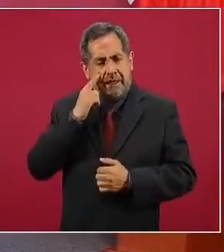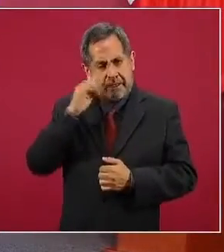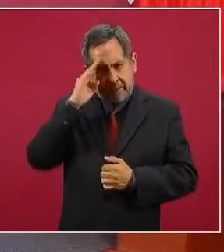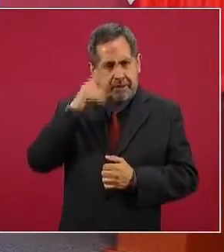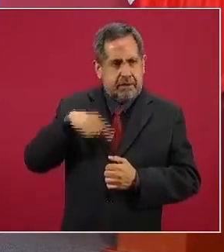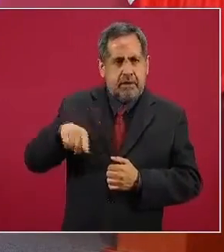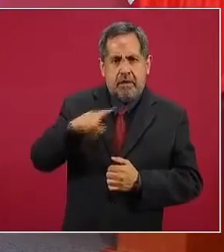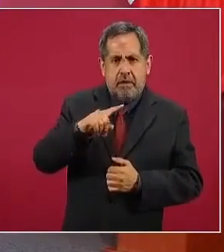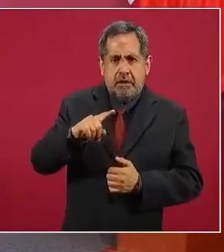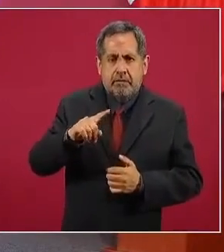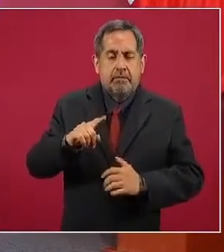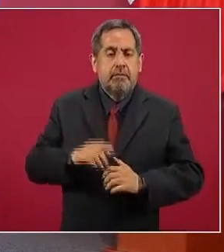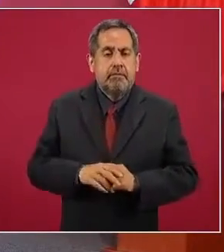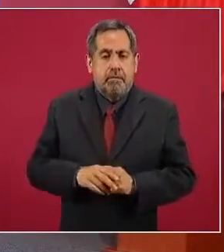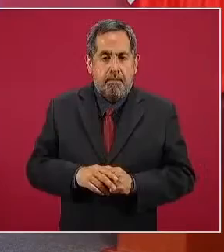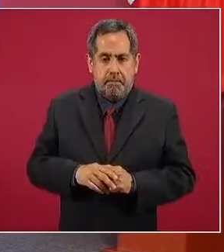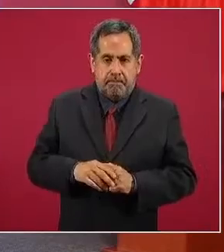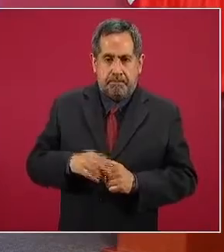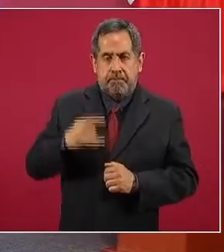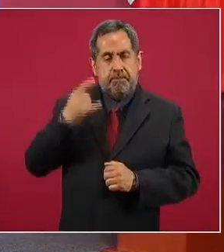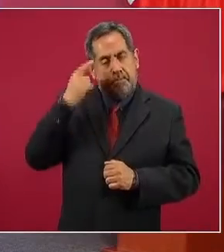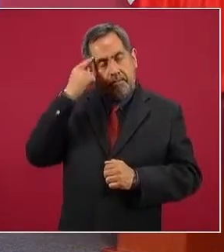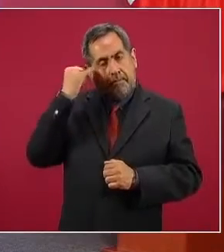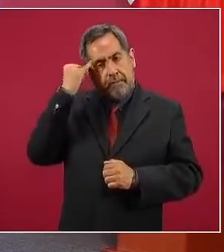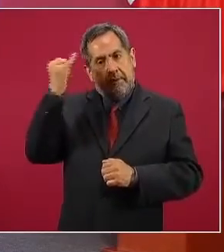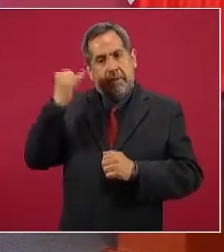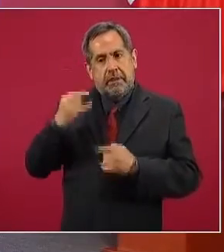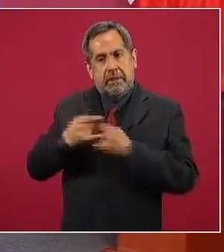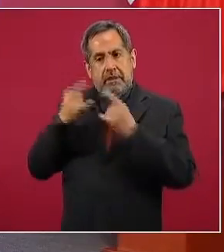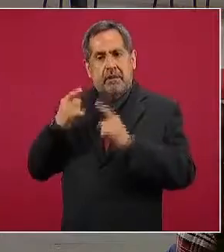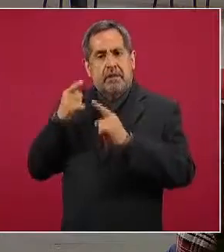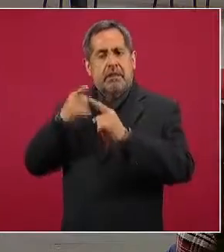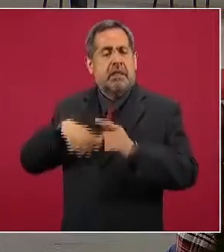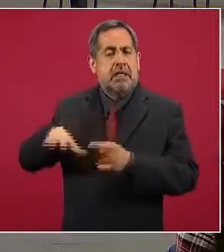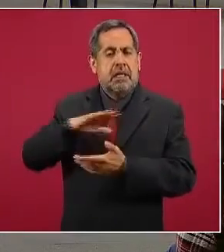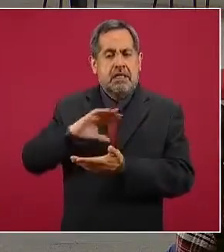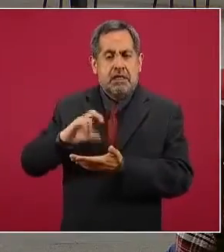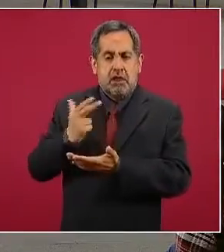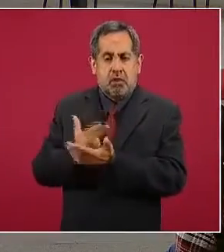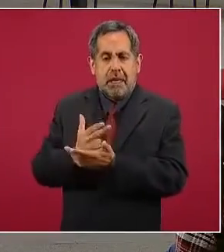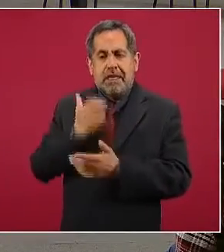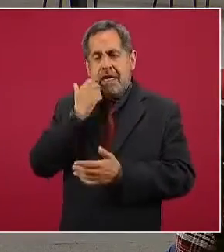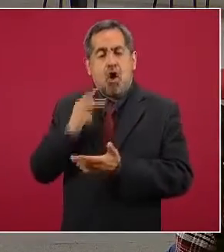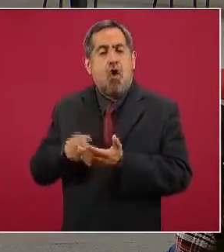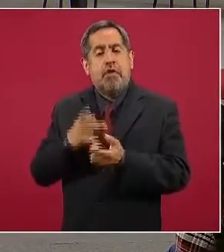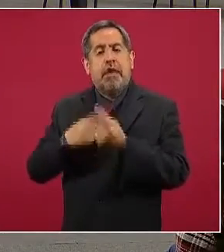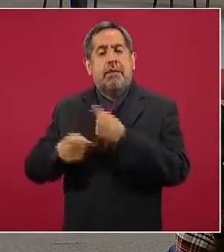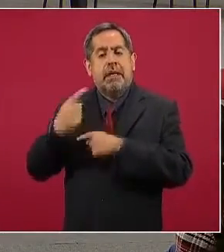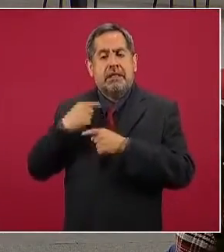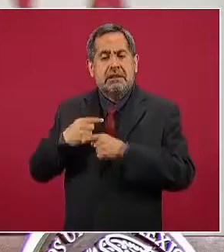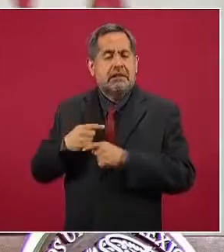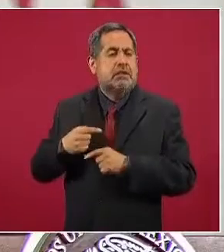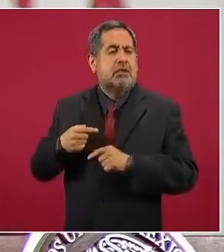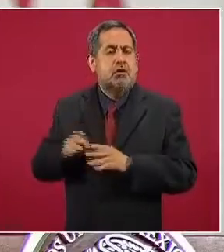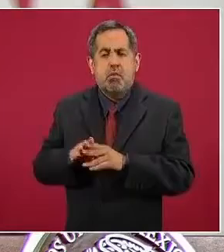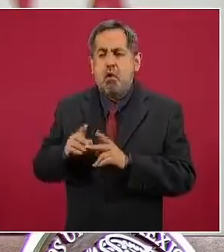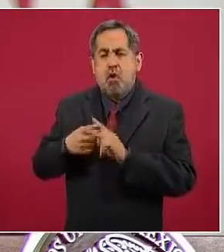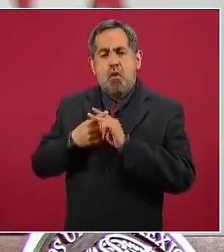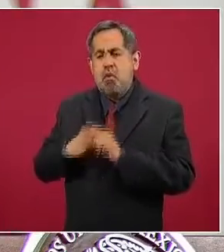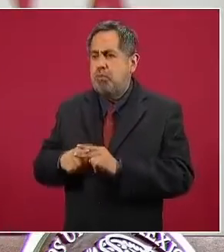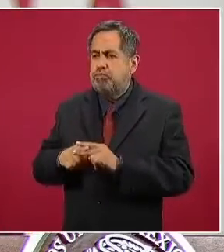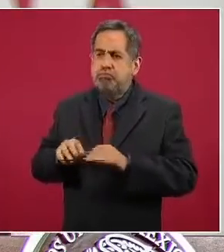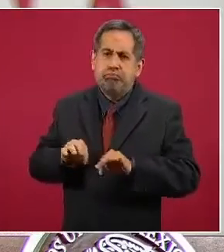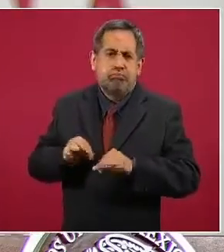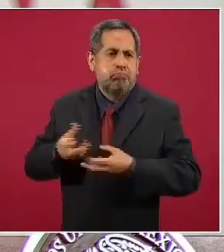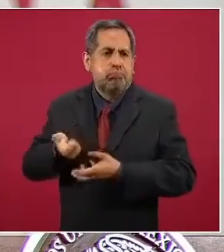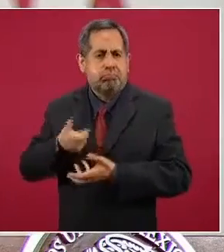aspiración histórica, yo diría incluso de añoranza de la gente de Chetumal, de regresar a lo que fue el motor de su economía por muchos